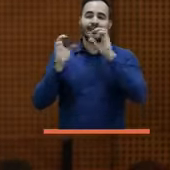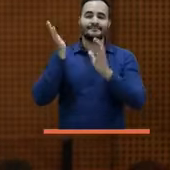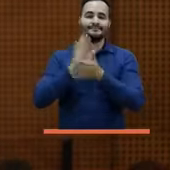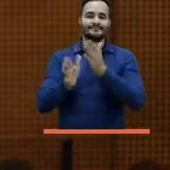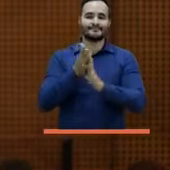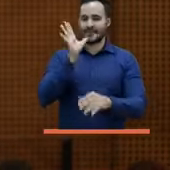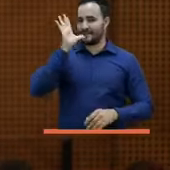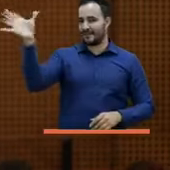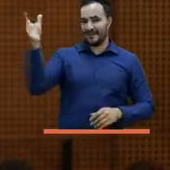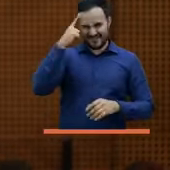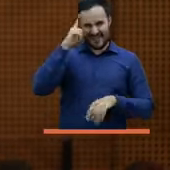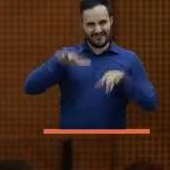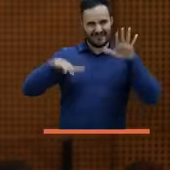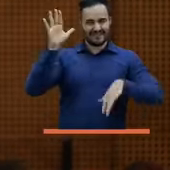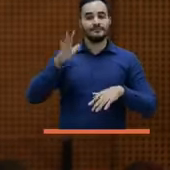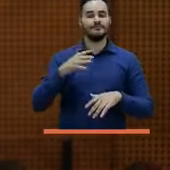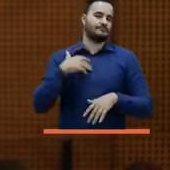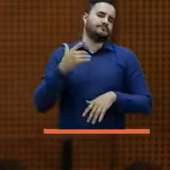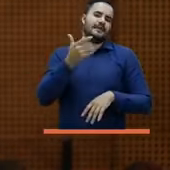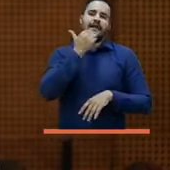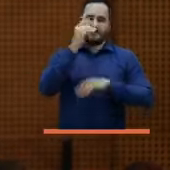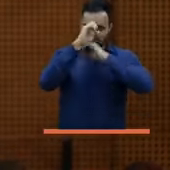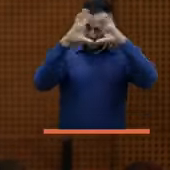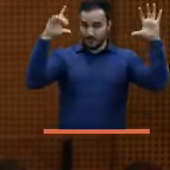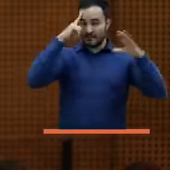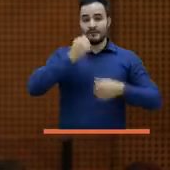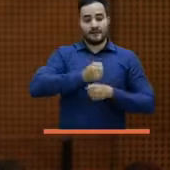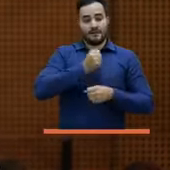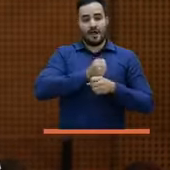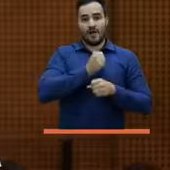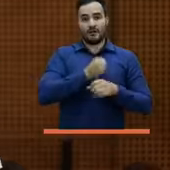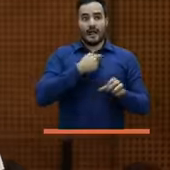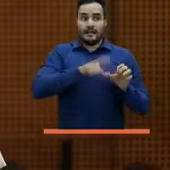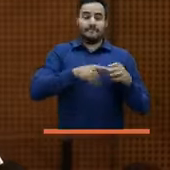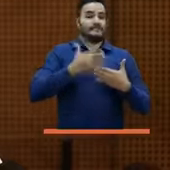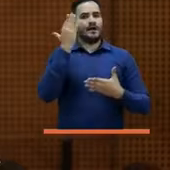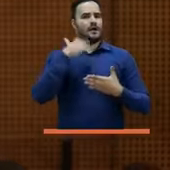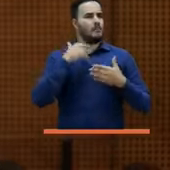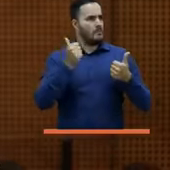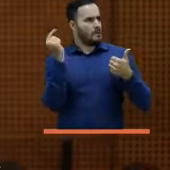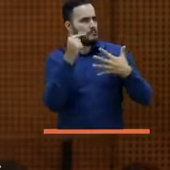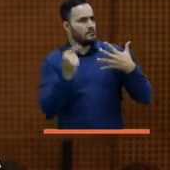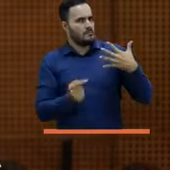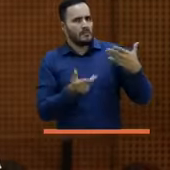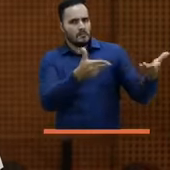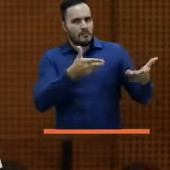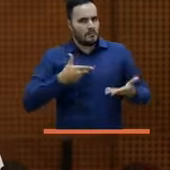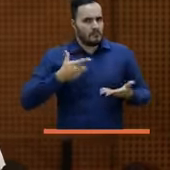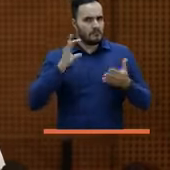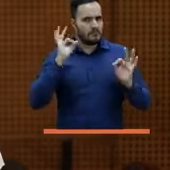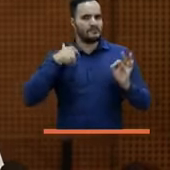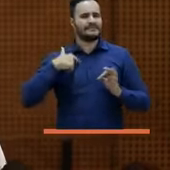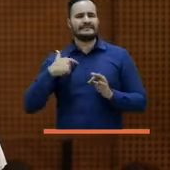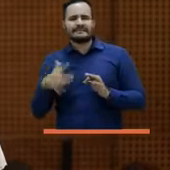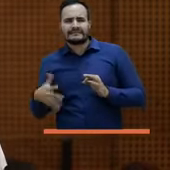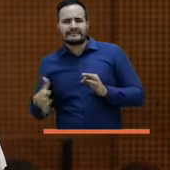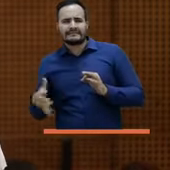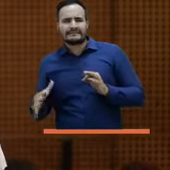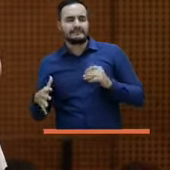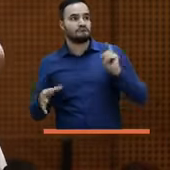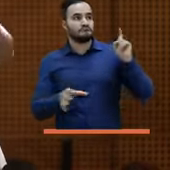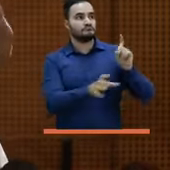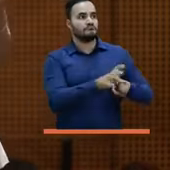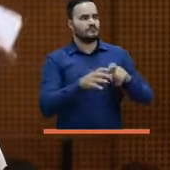pensar un empleo que desde el inicio mi primer empleo tenga muy buenas condiciones que me permita mover es el lugar de precarización y de empobrecimiento